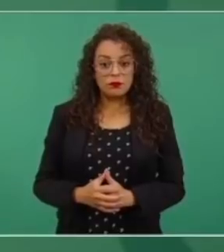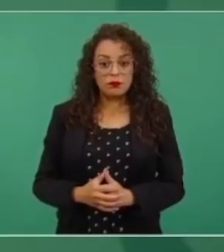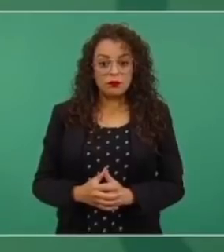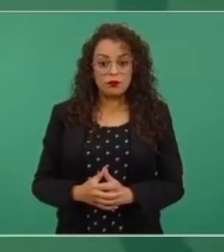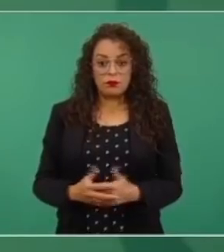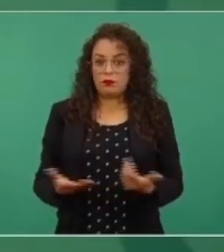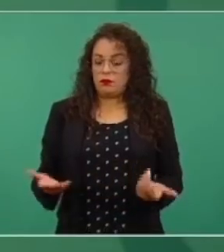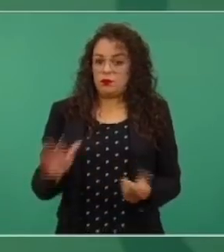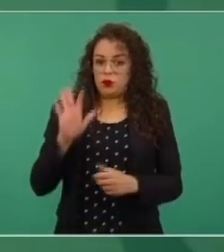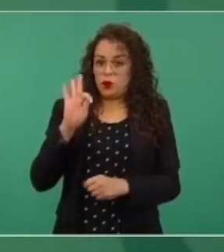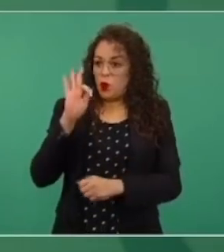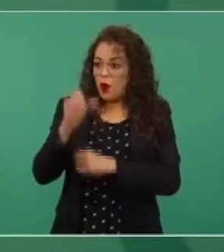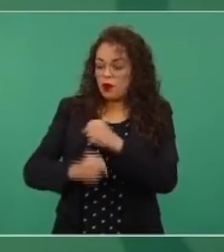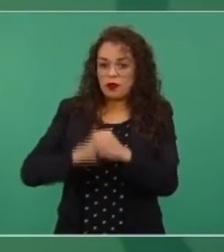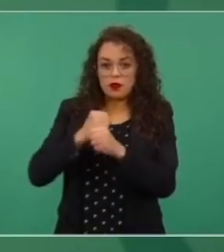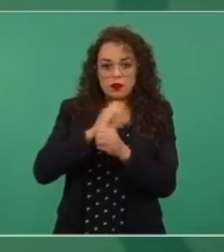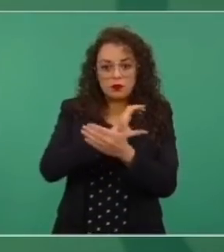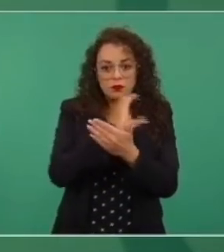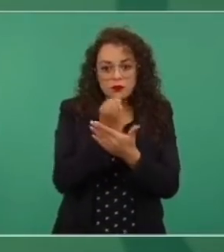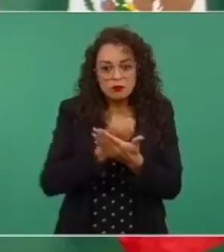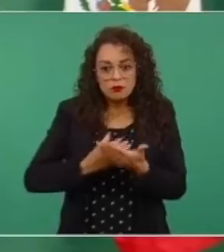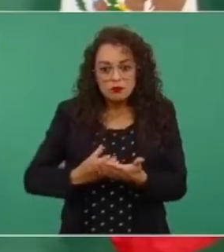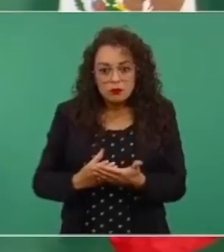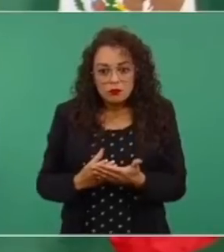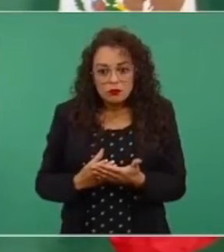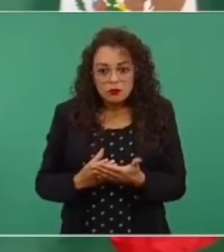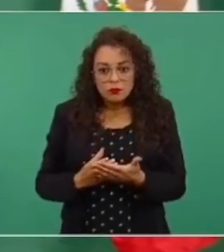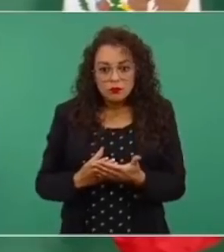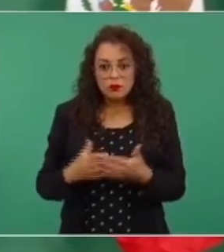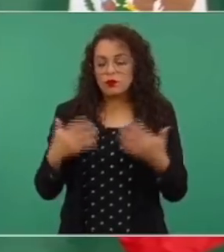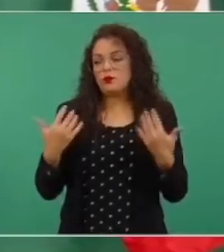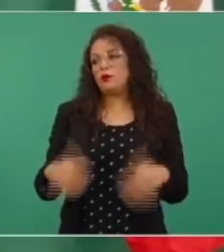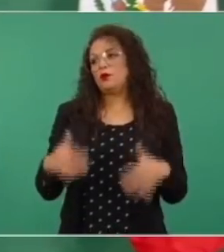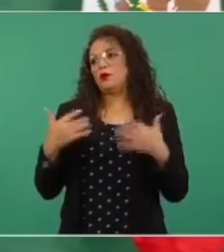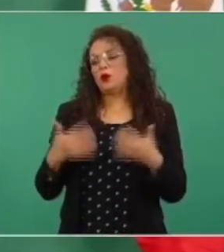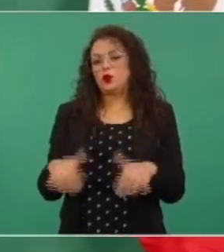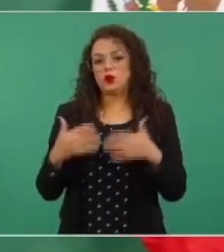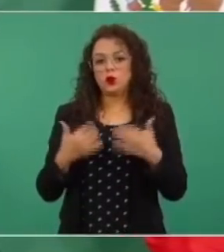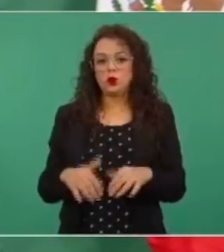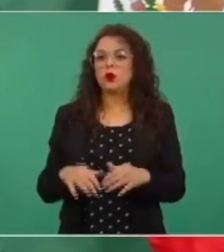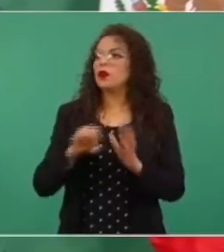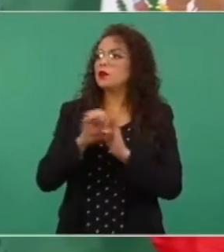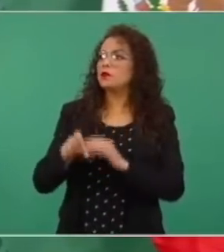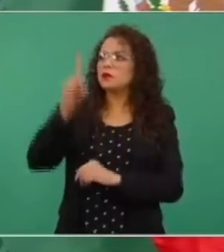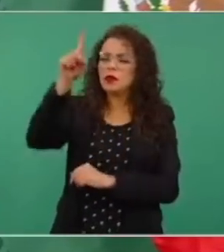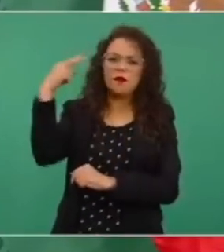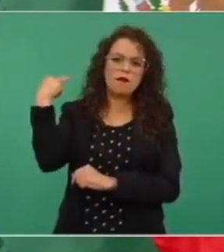Contratos a 40 años. Los puertos los entregó Salinas. Bueno, una concesión en Veracruz